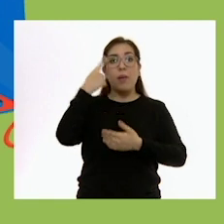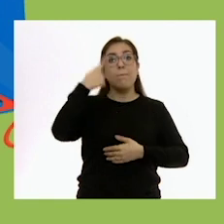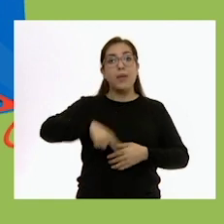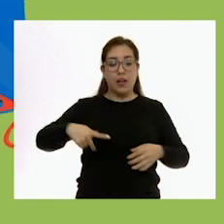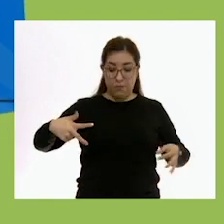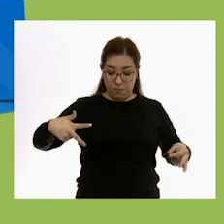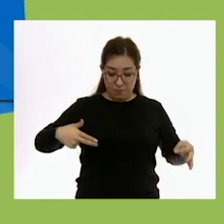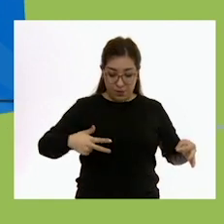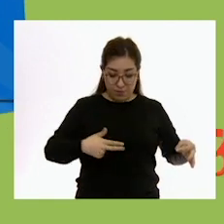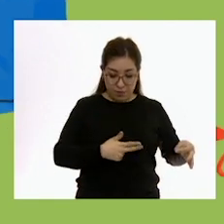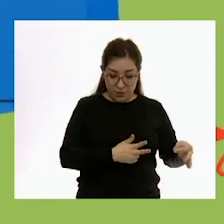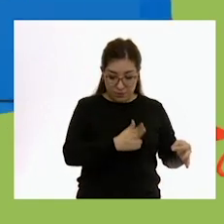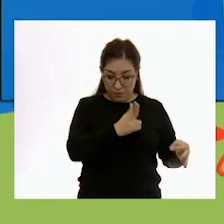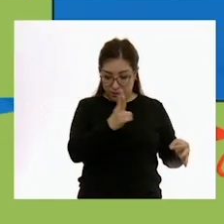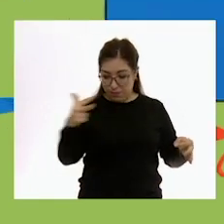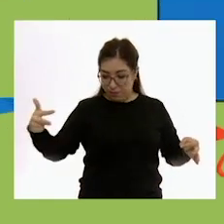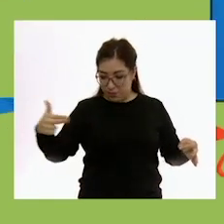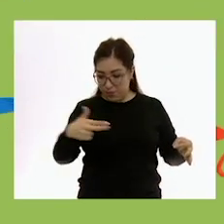las líneas marcadas